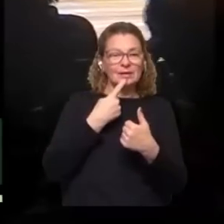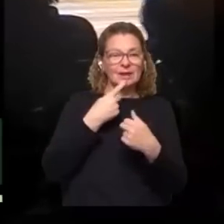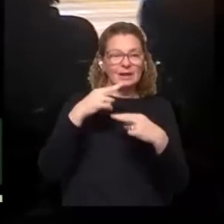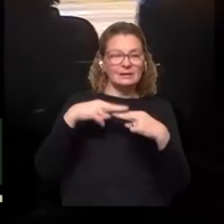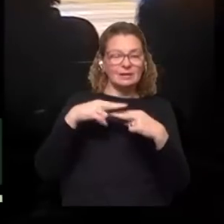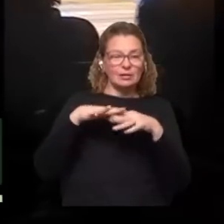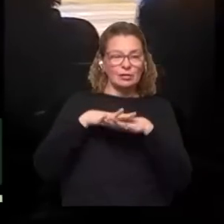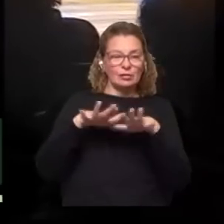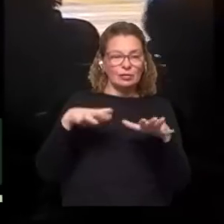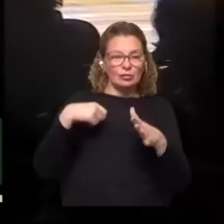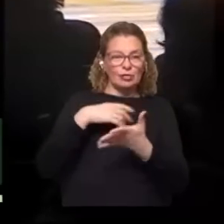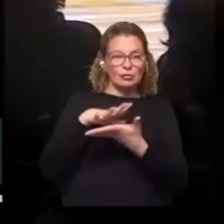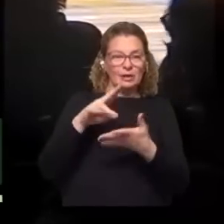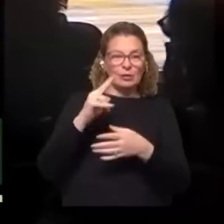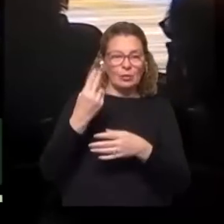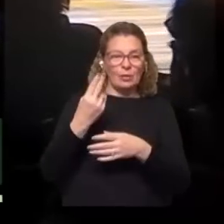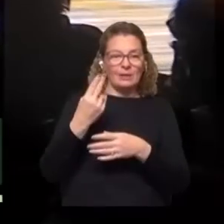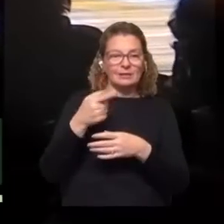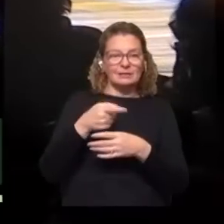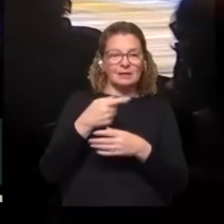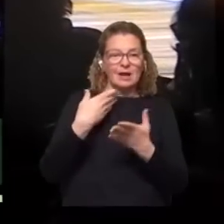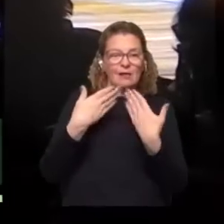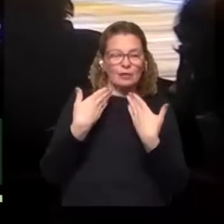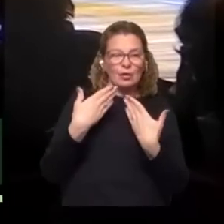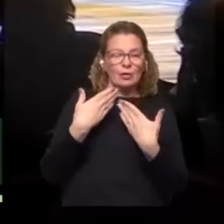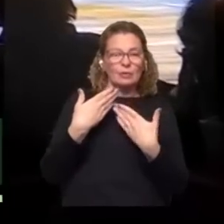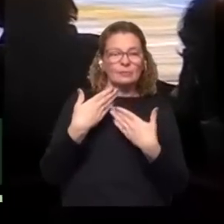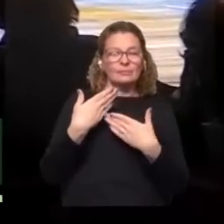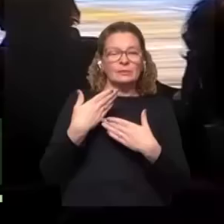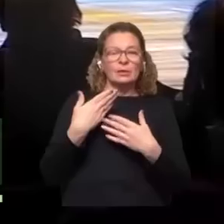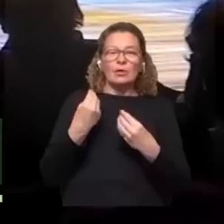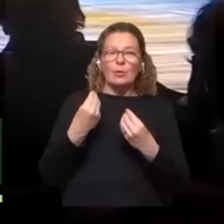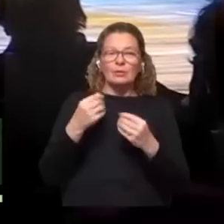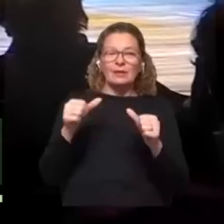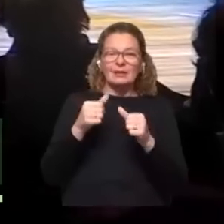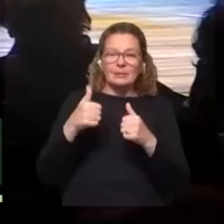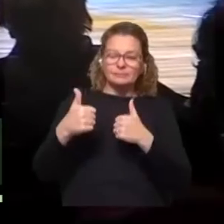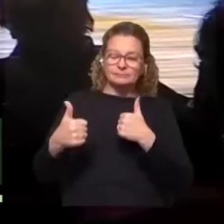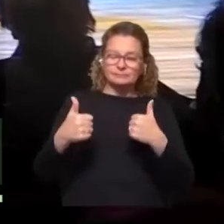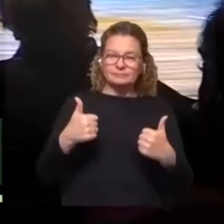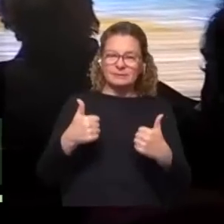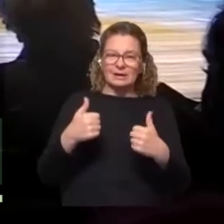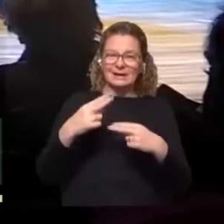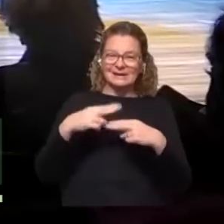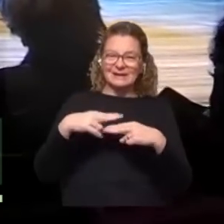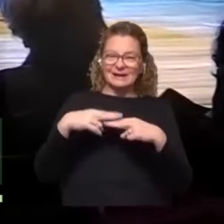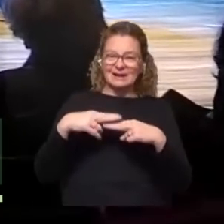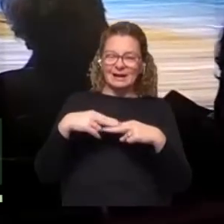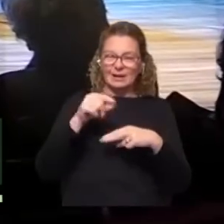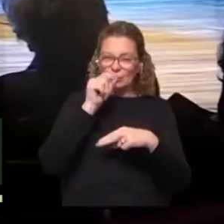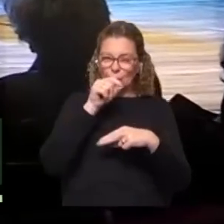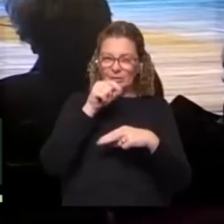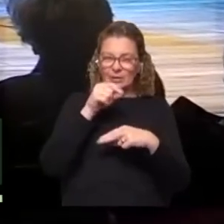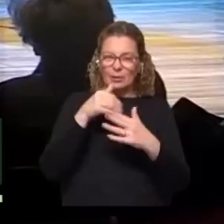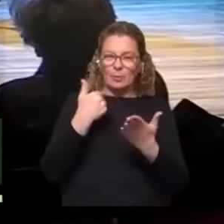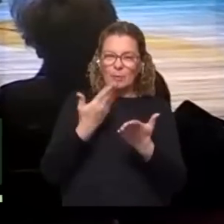en Uruguay Que obviamente explicitó sobre el caso uruguayo y sobre cómo se genera esa polarización en redes sociales en Twitter Así